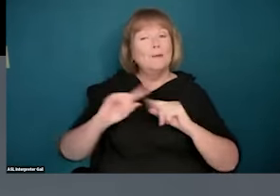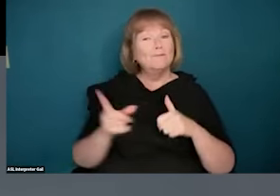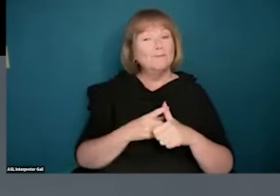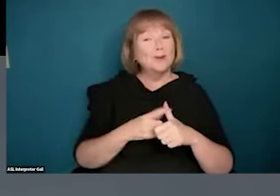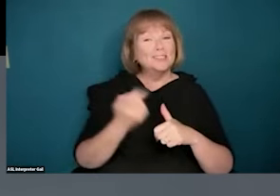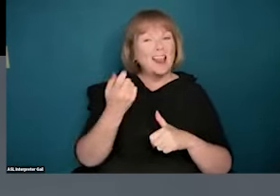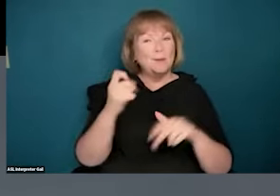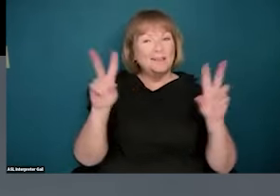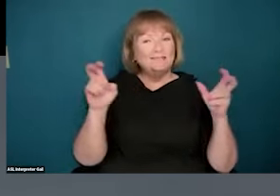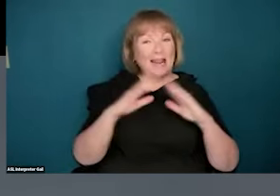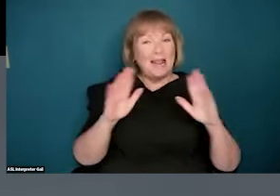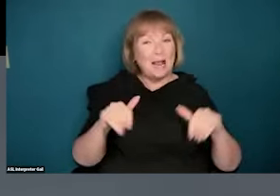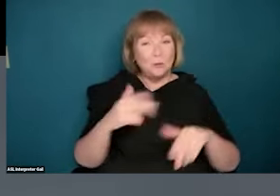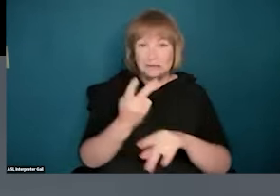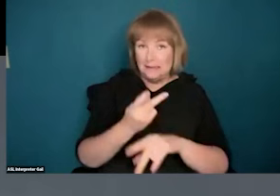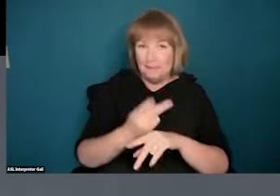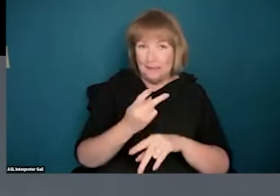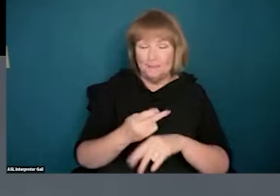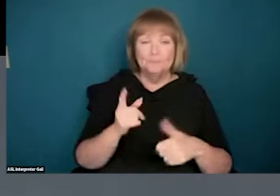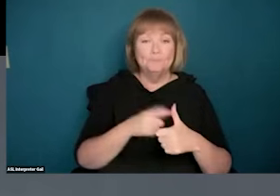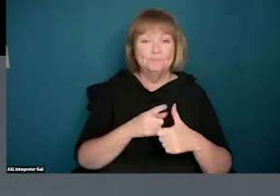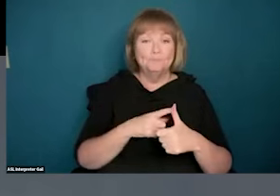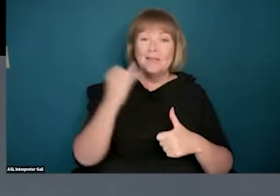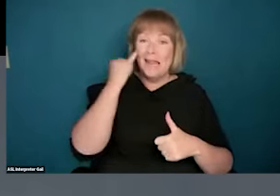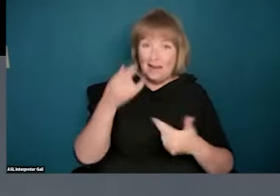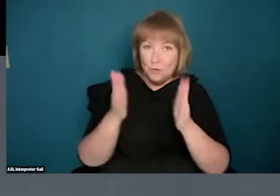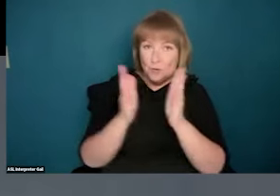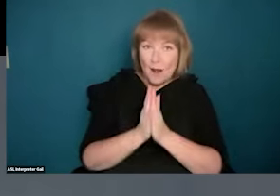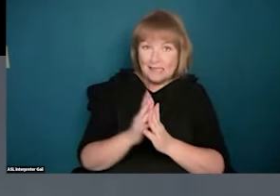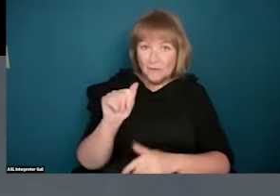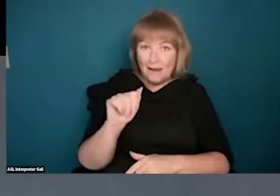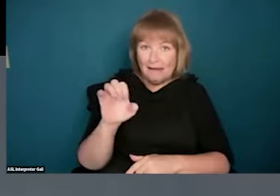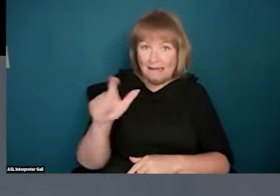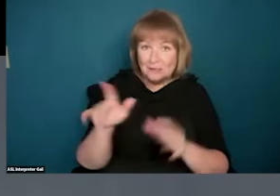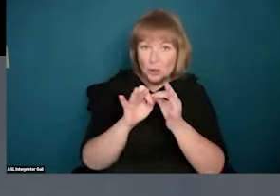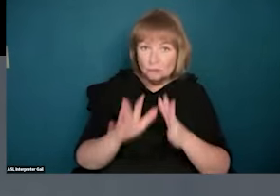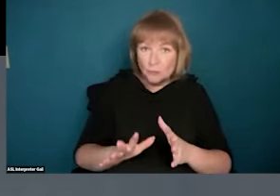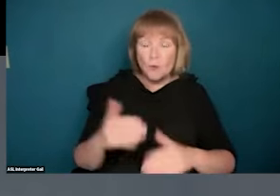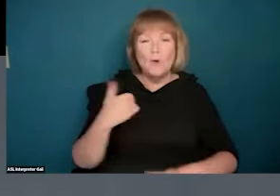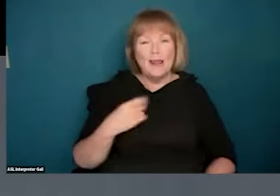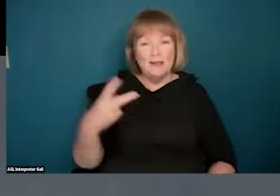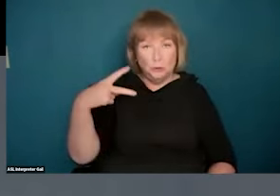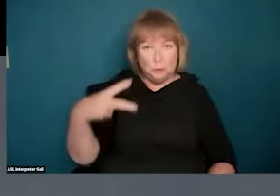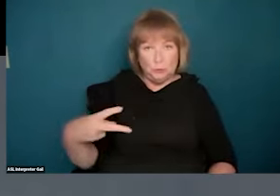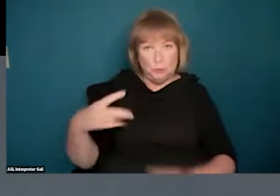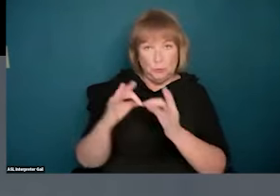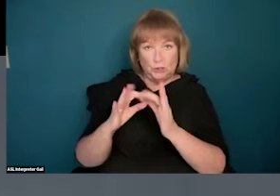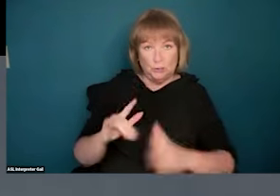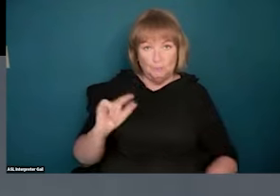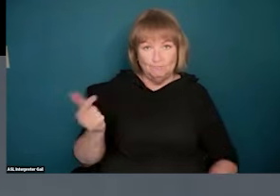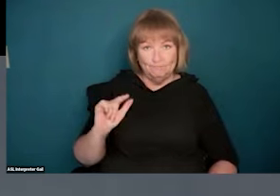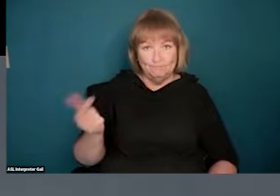de proyectos y con respecto a proyectos de tomas de decisiones. Usted hoy